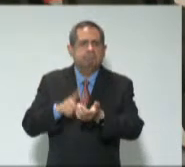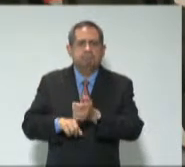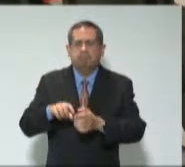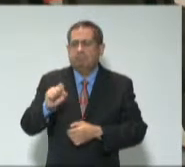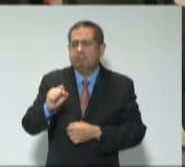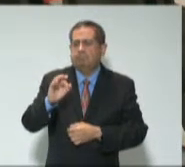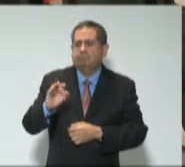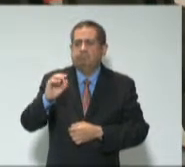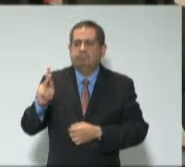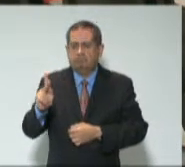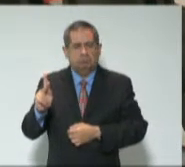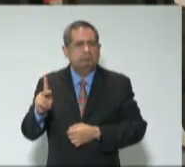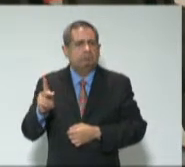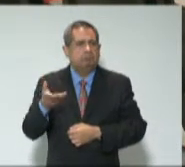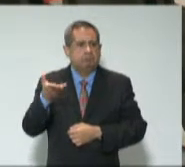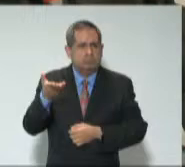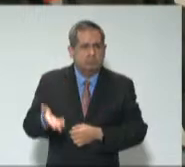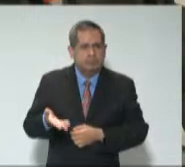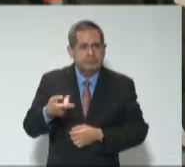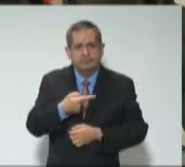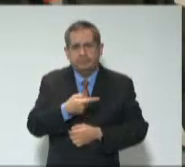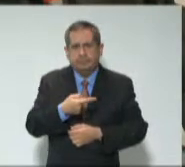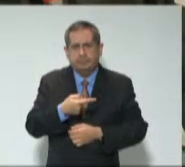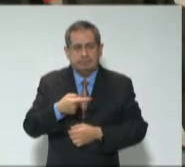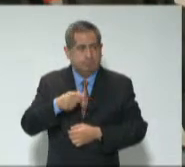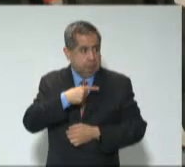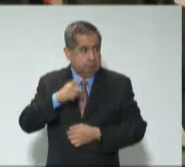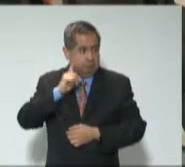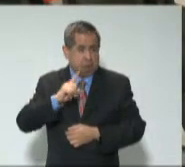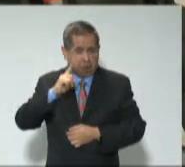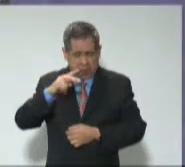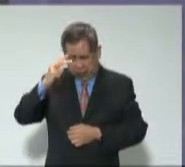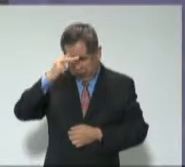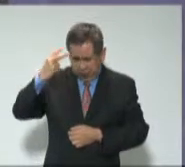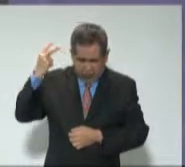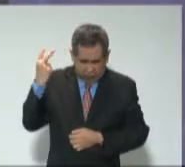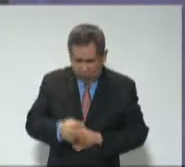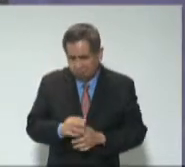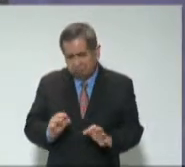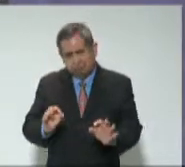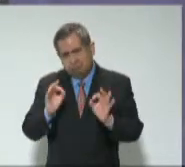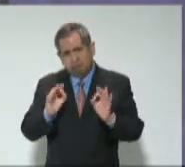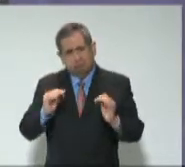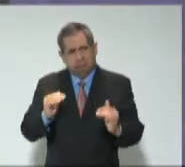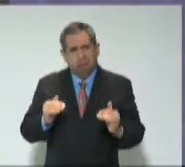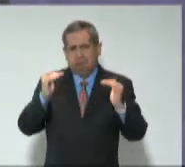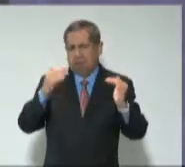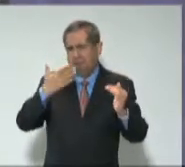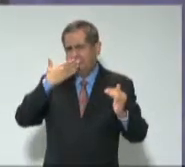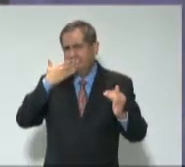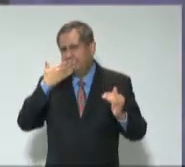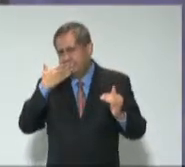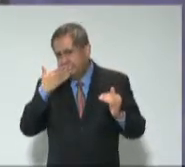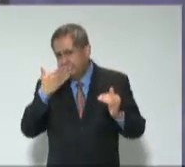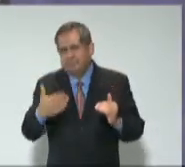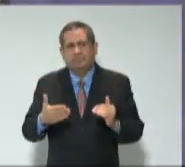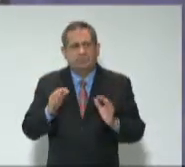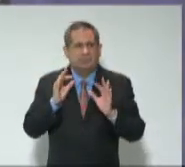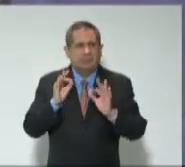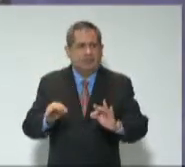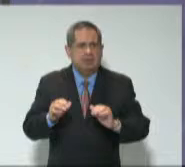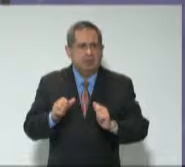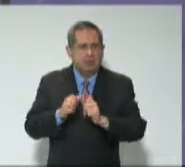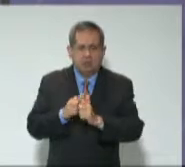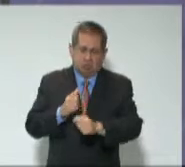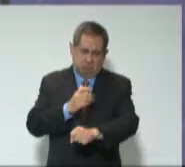función pública una mexicana destacada que está haciendo un trabajo eh con